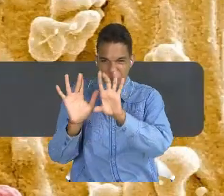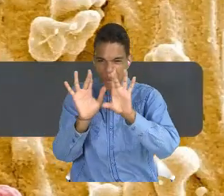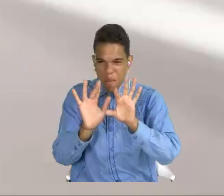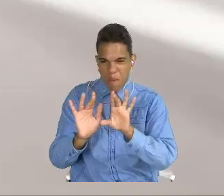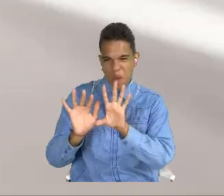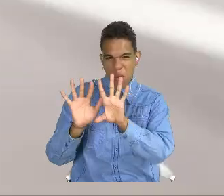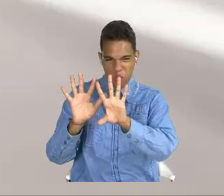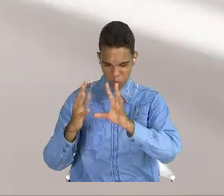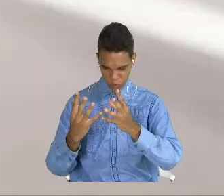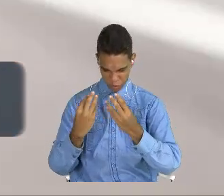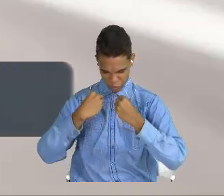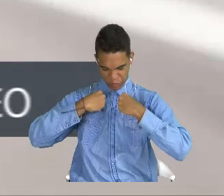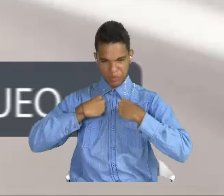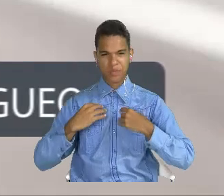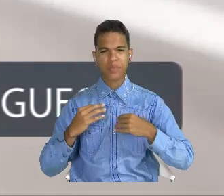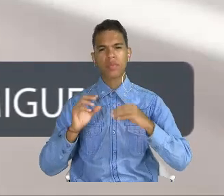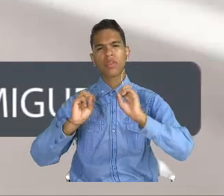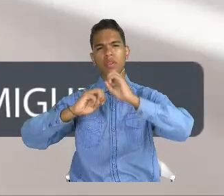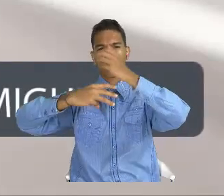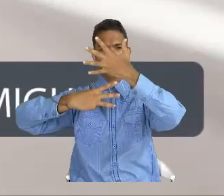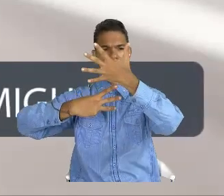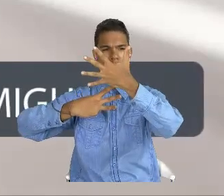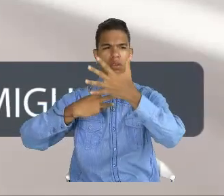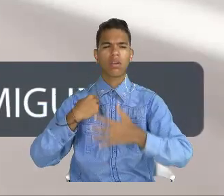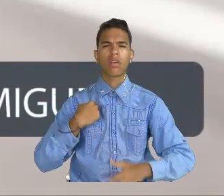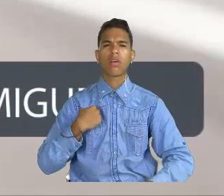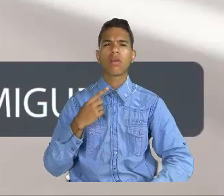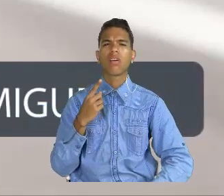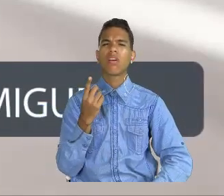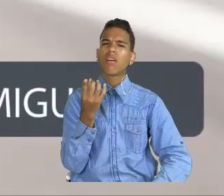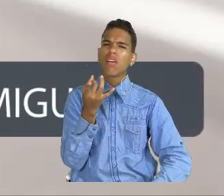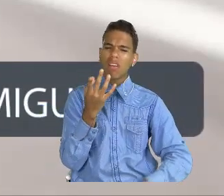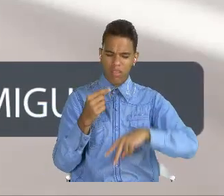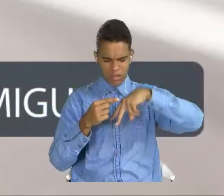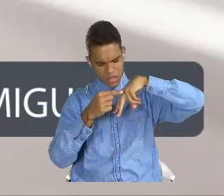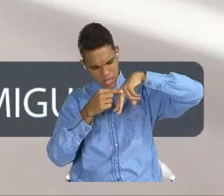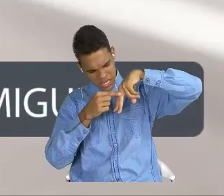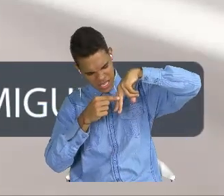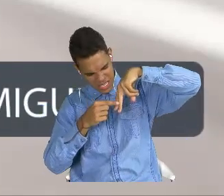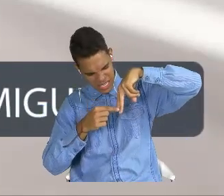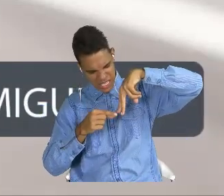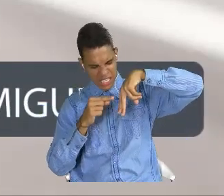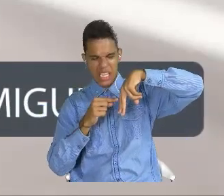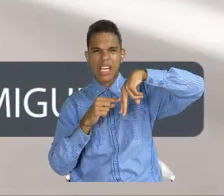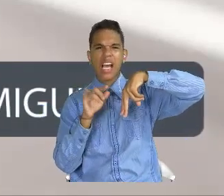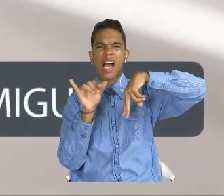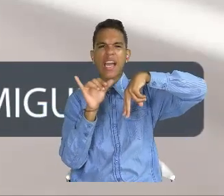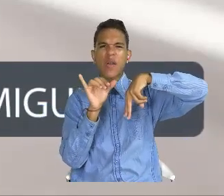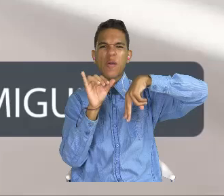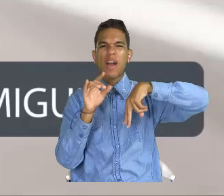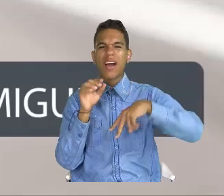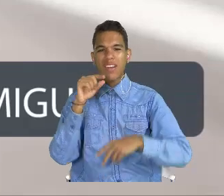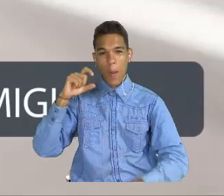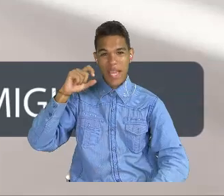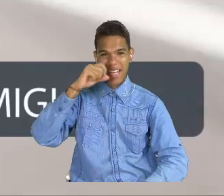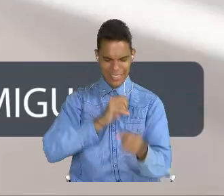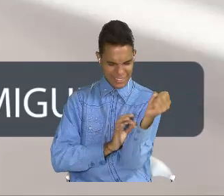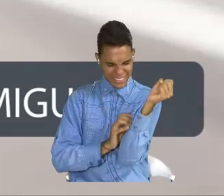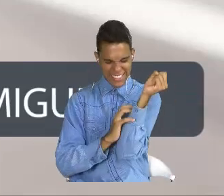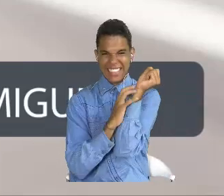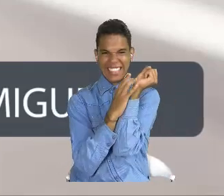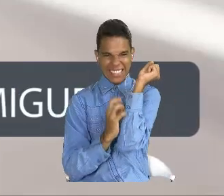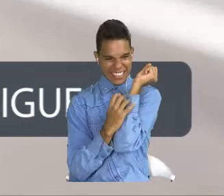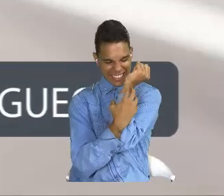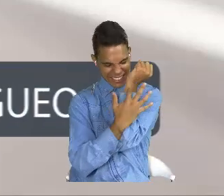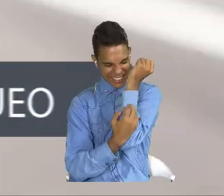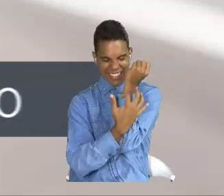glucosa. Octavo, entumecimiento y hormigueo de extremidad. Ambos pueden estar acompañados con dolor y pueden llegar a ser